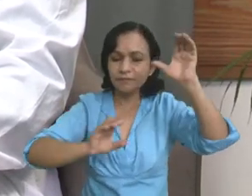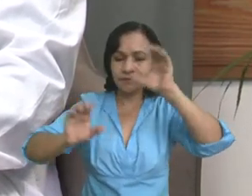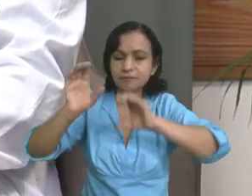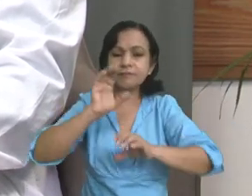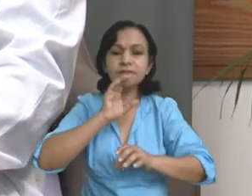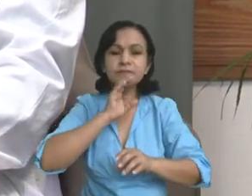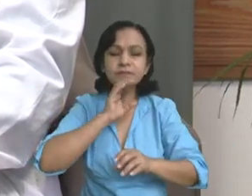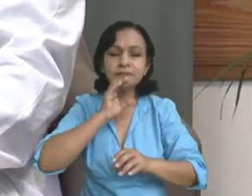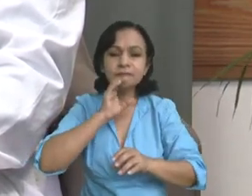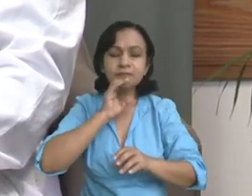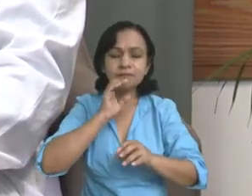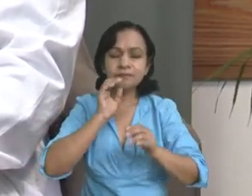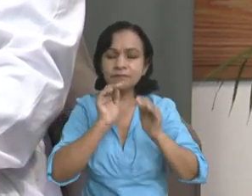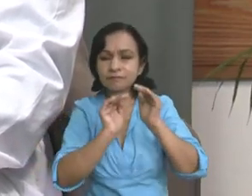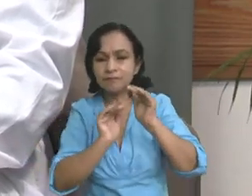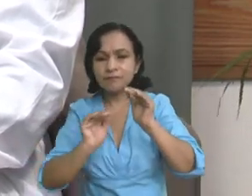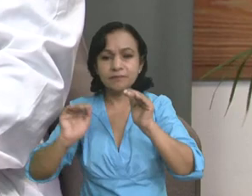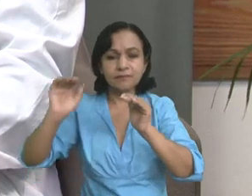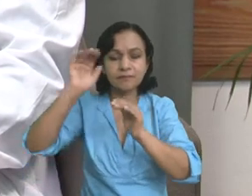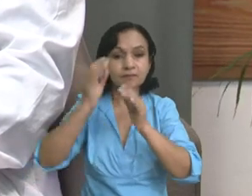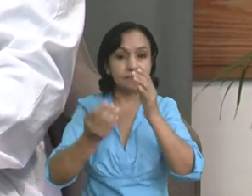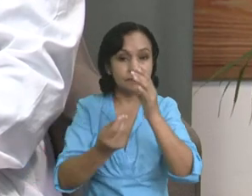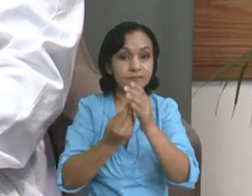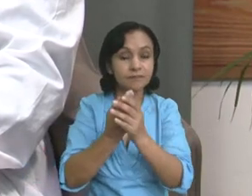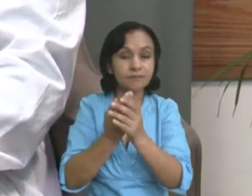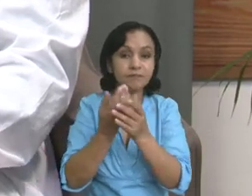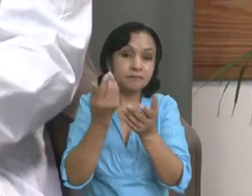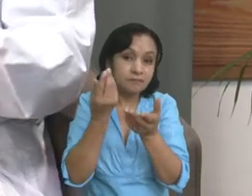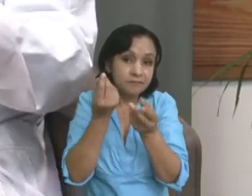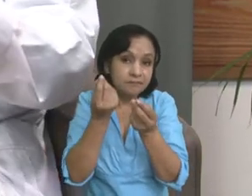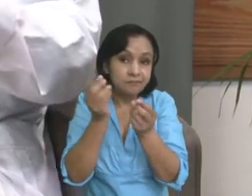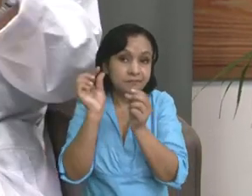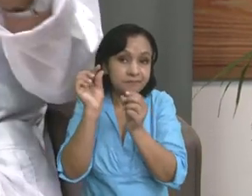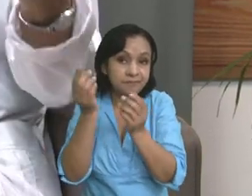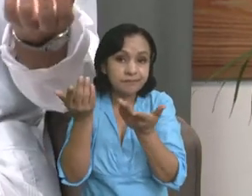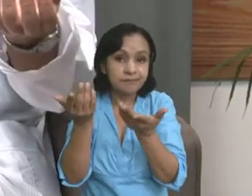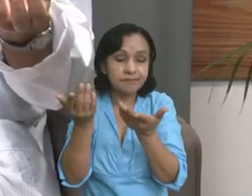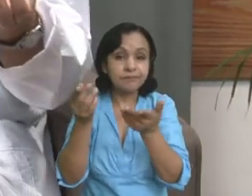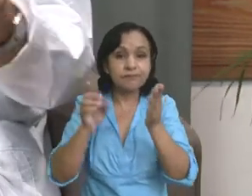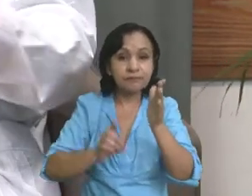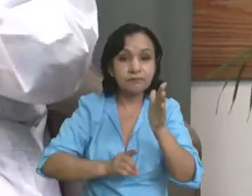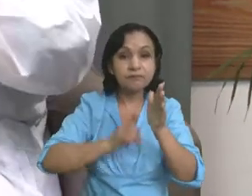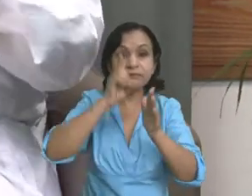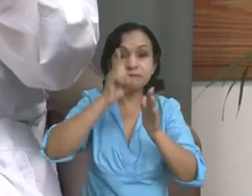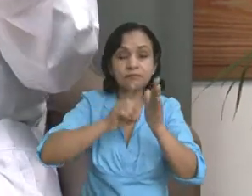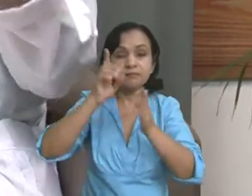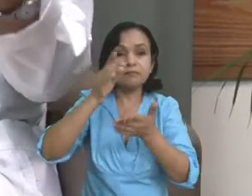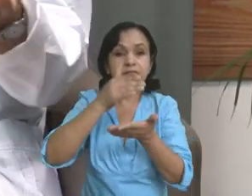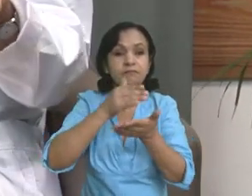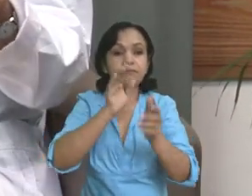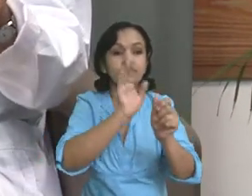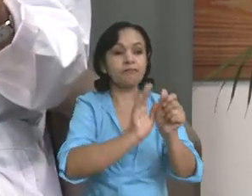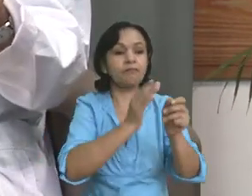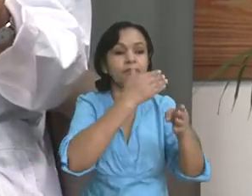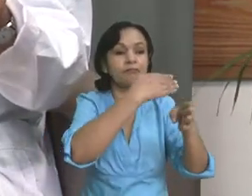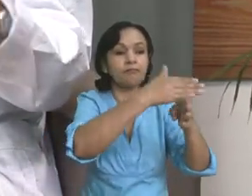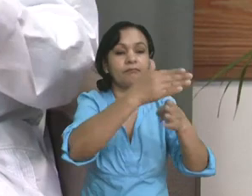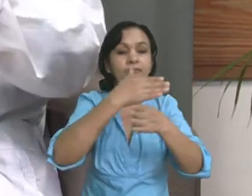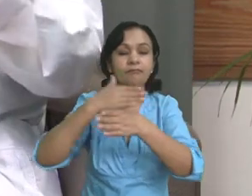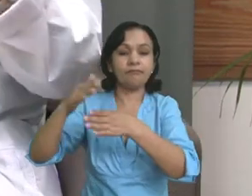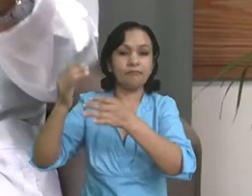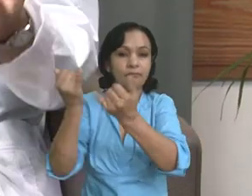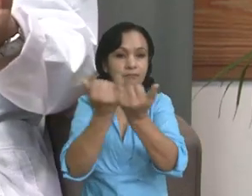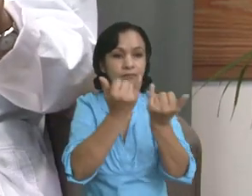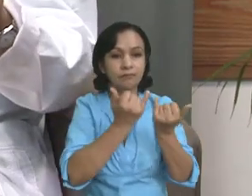tuvo una idea integradora, porque somos un país que tenemos pocos recursos. Entonces no vamos a estar desarrollando grandes centros y cada quien va a estar haciendo algo